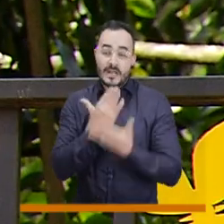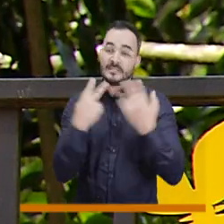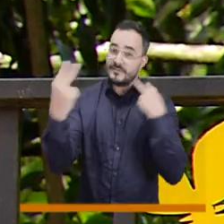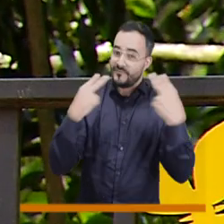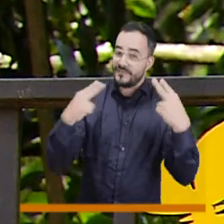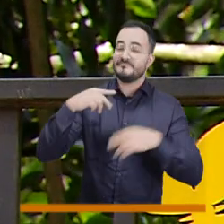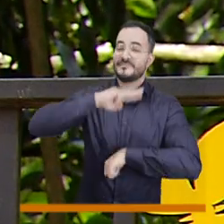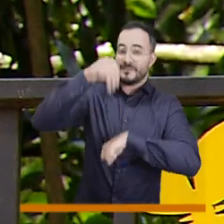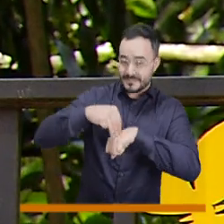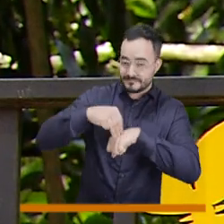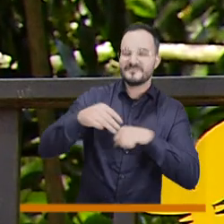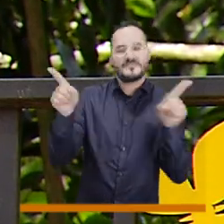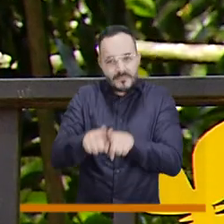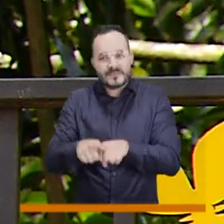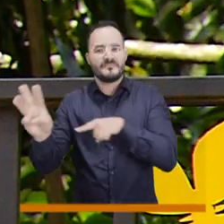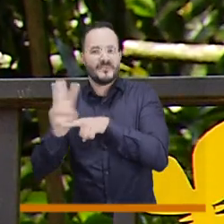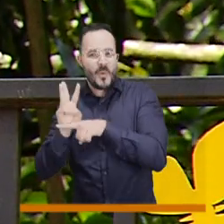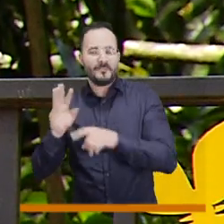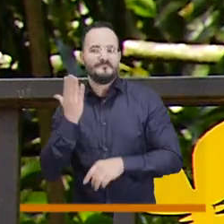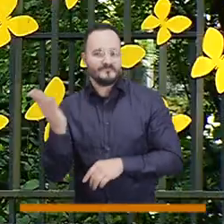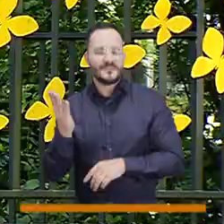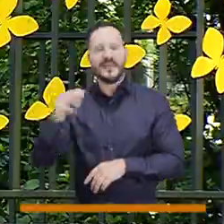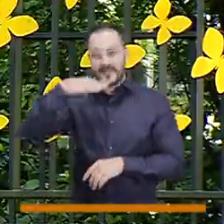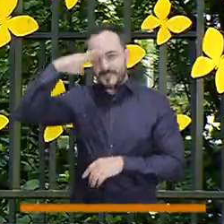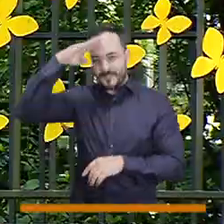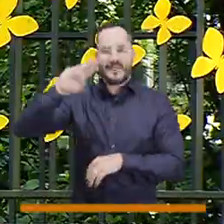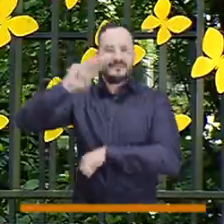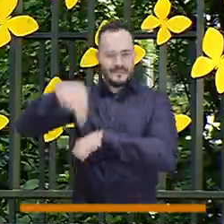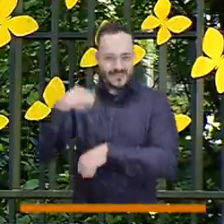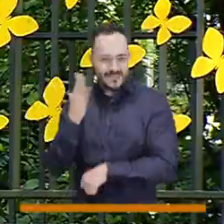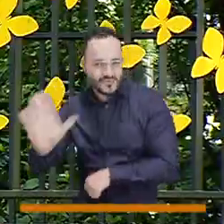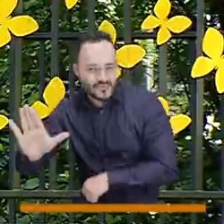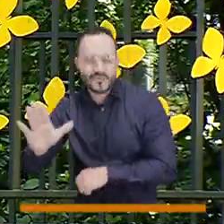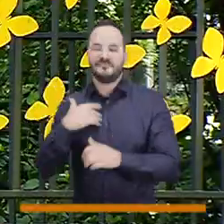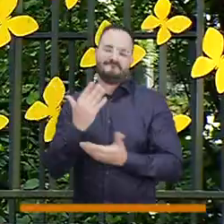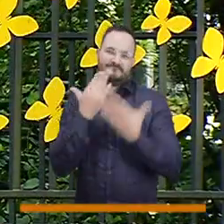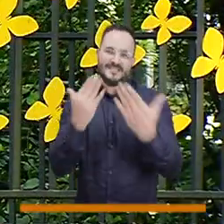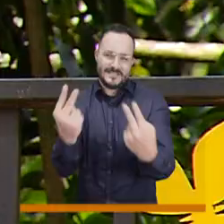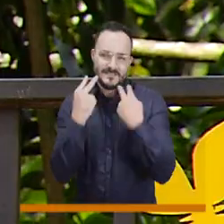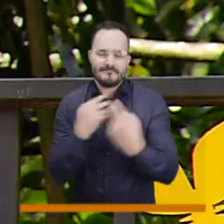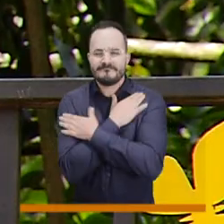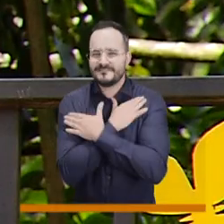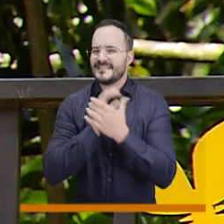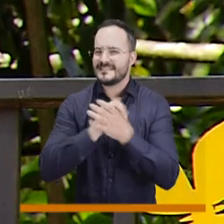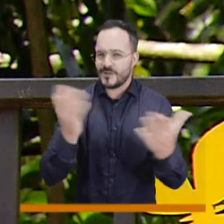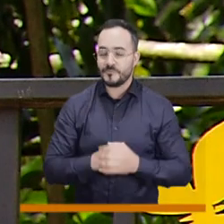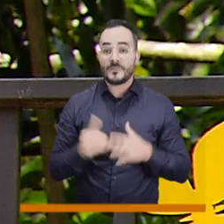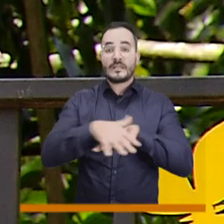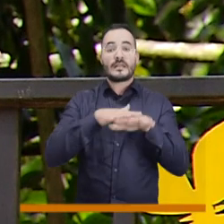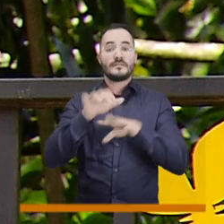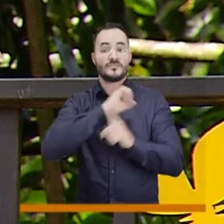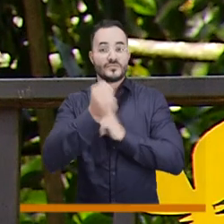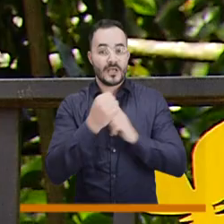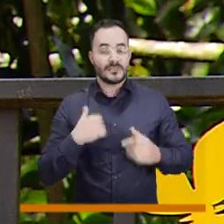de nuestro canal Telemedellín, pero también a través de www.telemedellin.tv. Un saludo para ustedes, los invitamos a conversar a través de